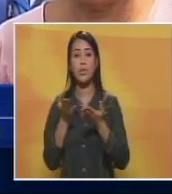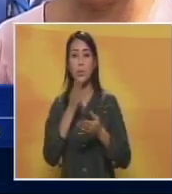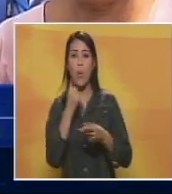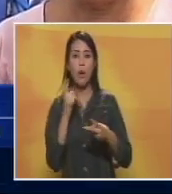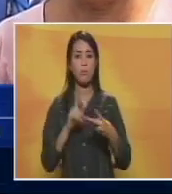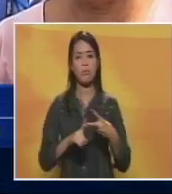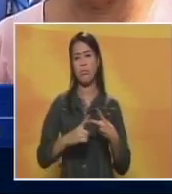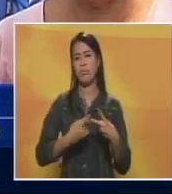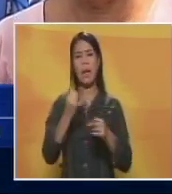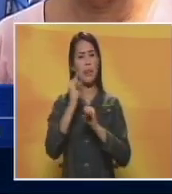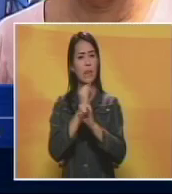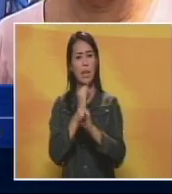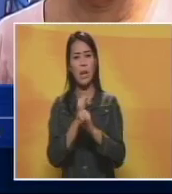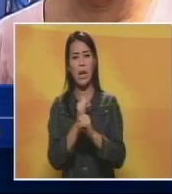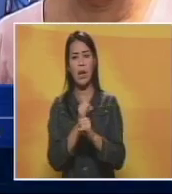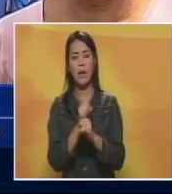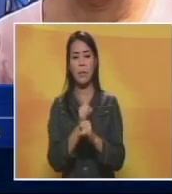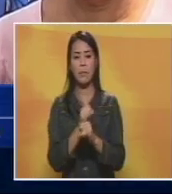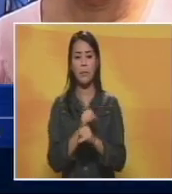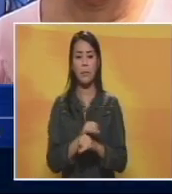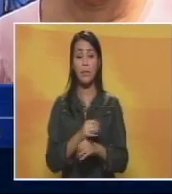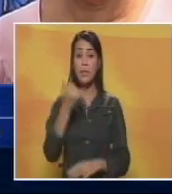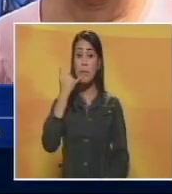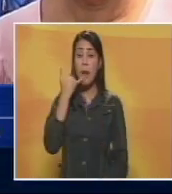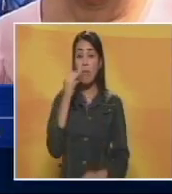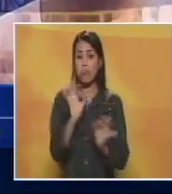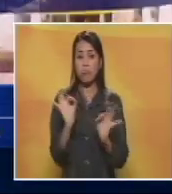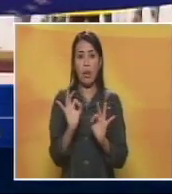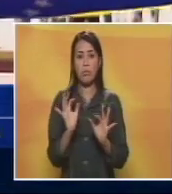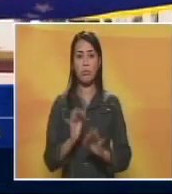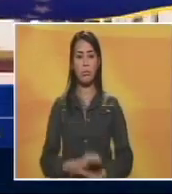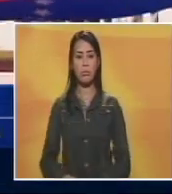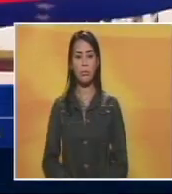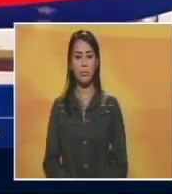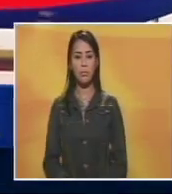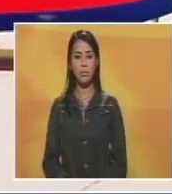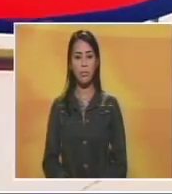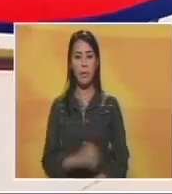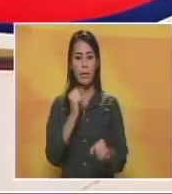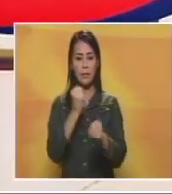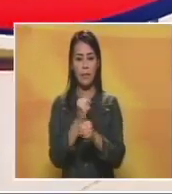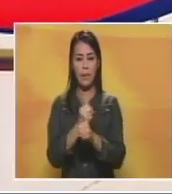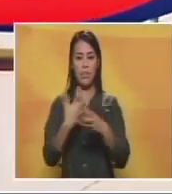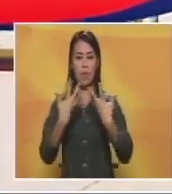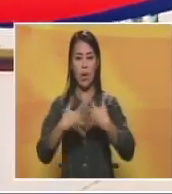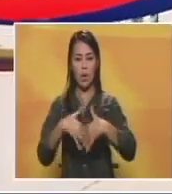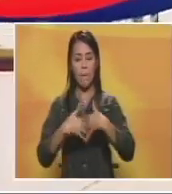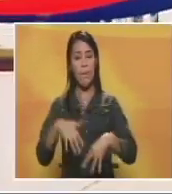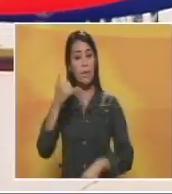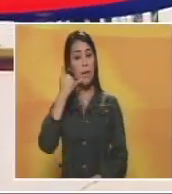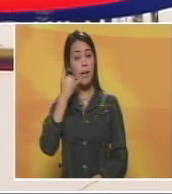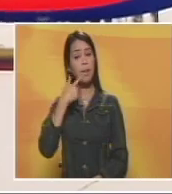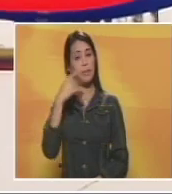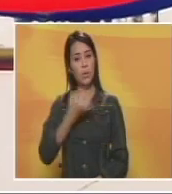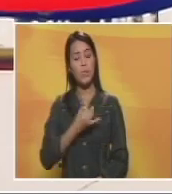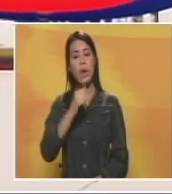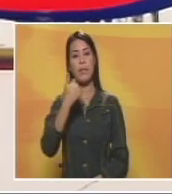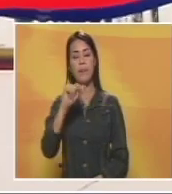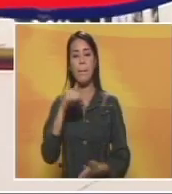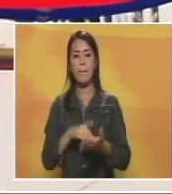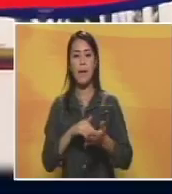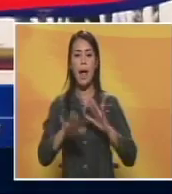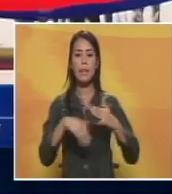ABA, ni de llamadas, ni nada. Trabajadores de la compañía telefónica aseguran que de 10.000 a